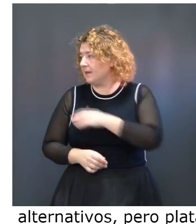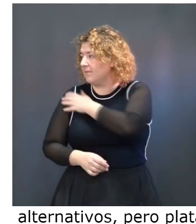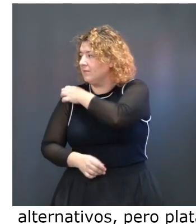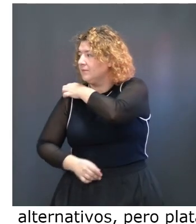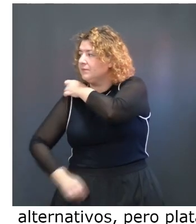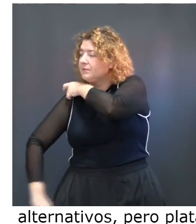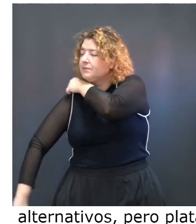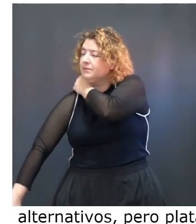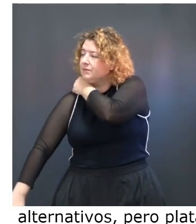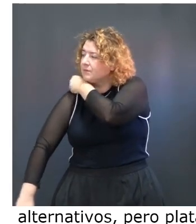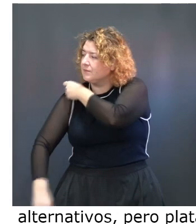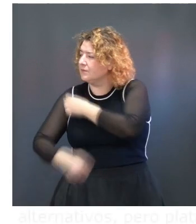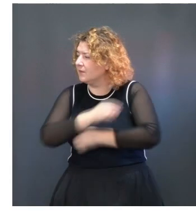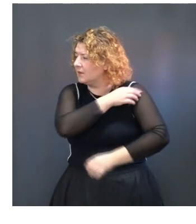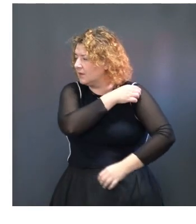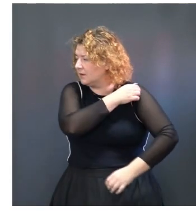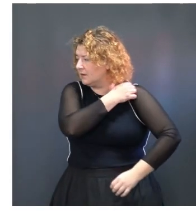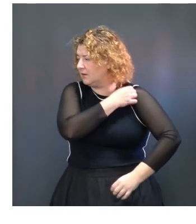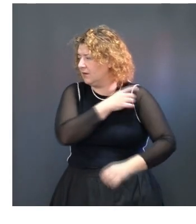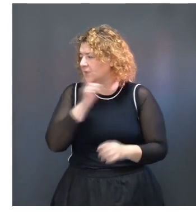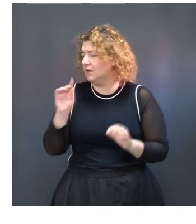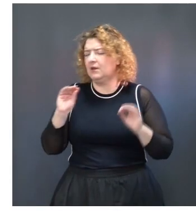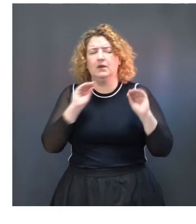en tu contexto, que además hay una